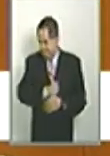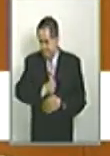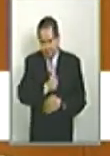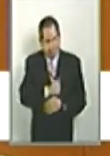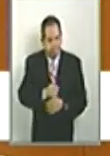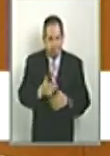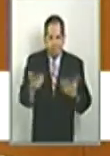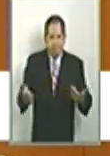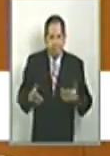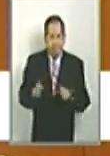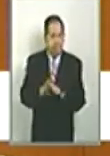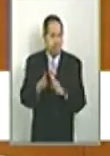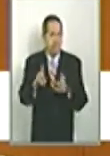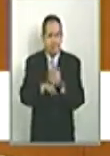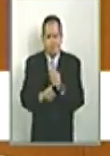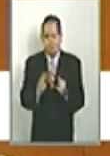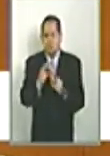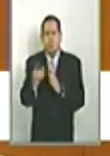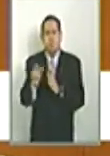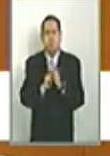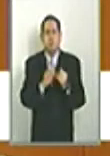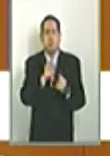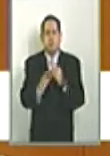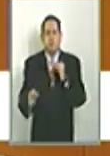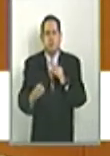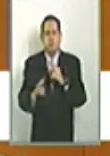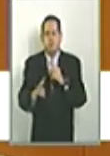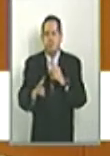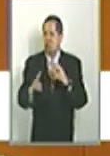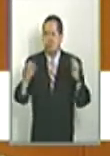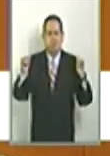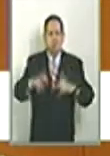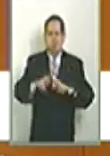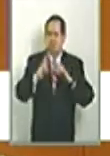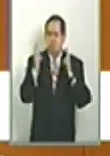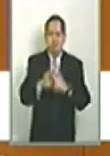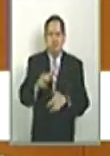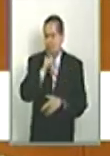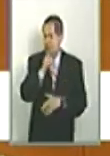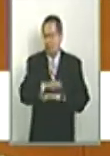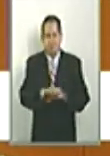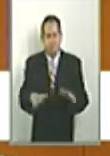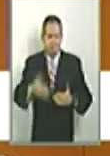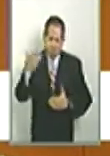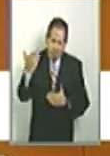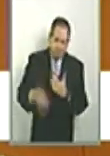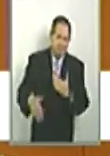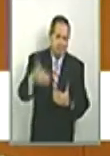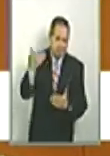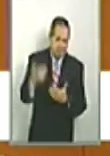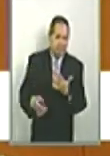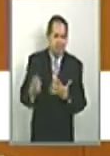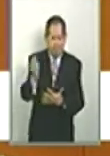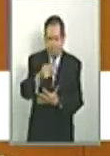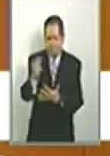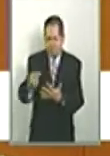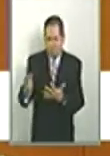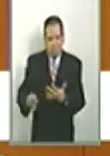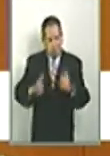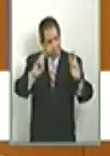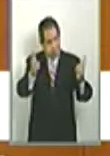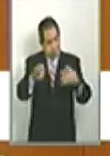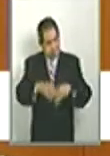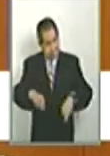lamentablemente, prácticamente en el último mes, dejamos de ser convocados y quedaron pendientes de resolverse temas